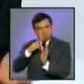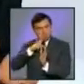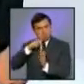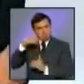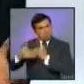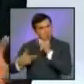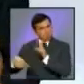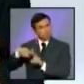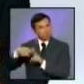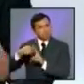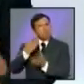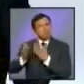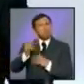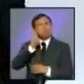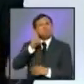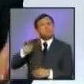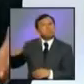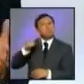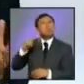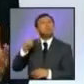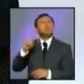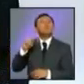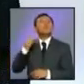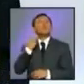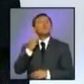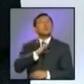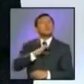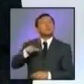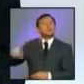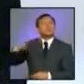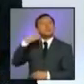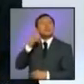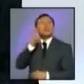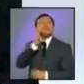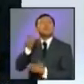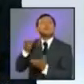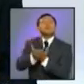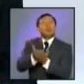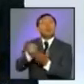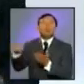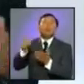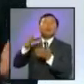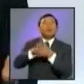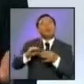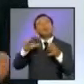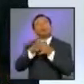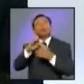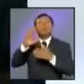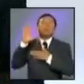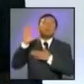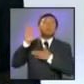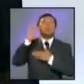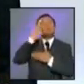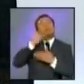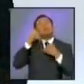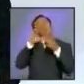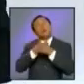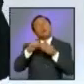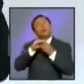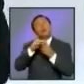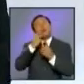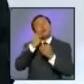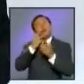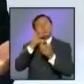probablemente Josefina tenía que darle ahí un piconcito para que no se viera tan novia y fíjense soy tan mal